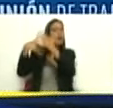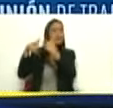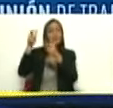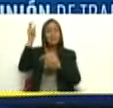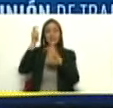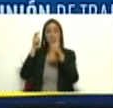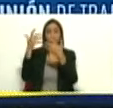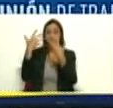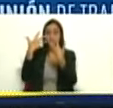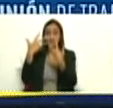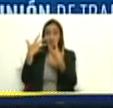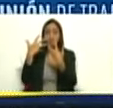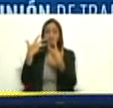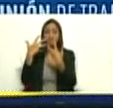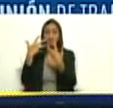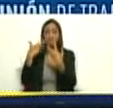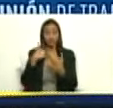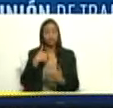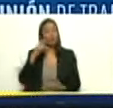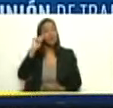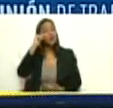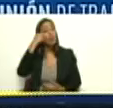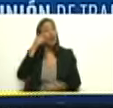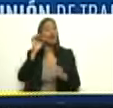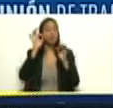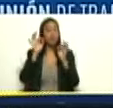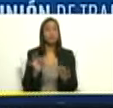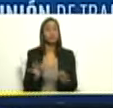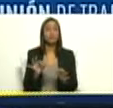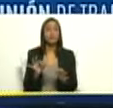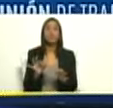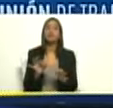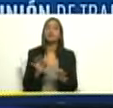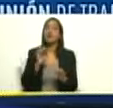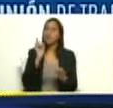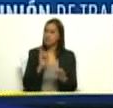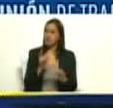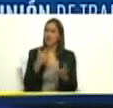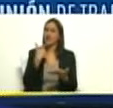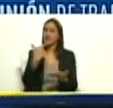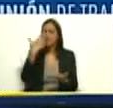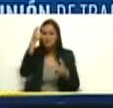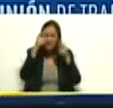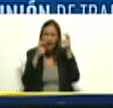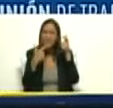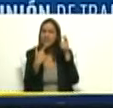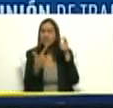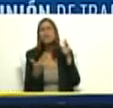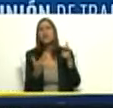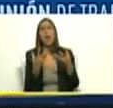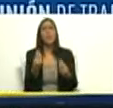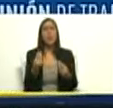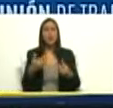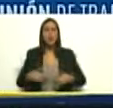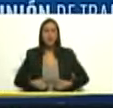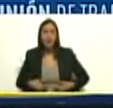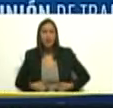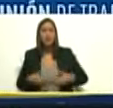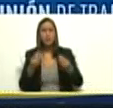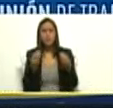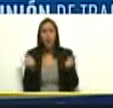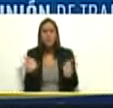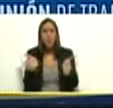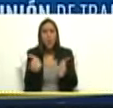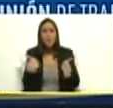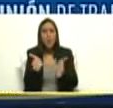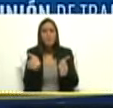nosotros deir recuerdo exactamente cuando decía no mucho esfuerzo mucho esfuerzo empujando esa columna y le empuja y